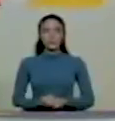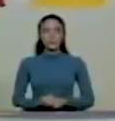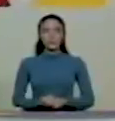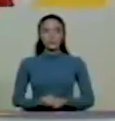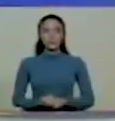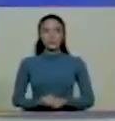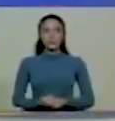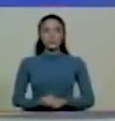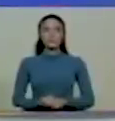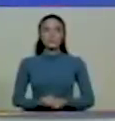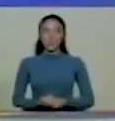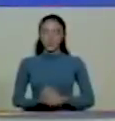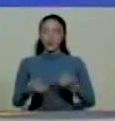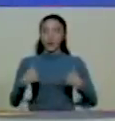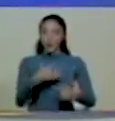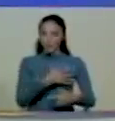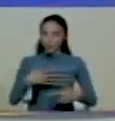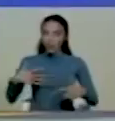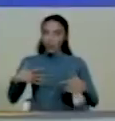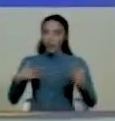Un regalo, ¿quieren un regalo ustedes?